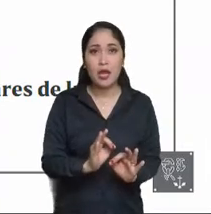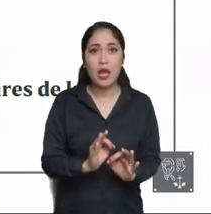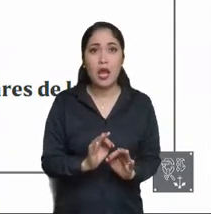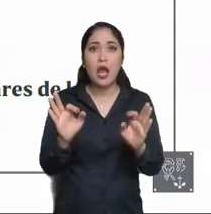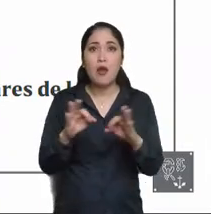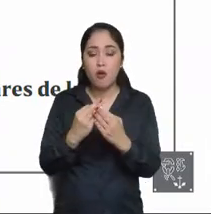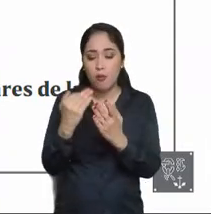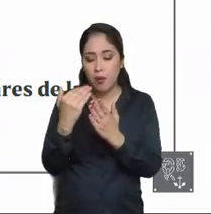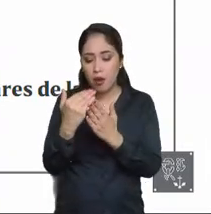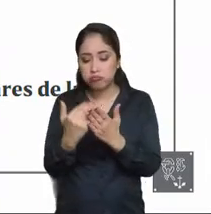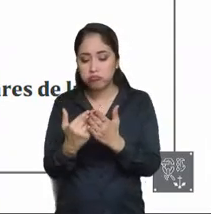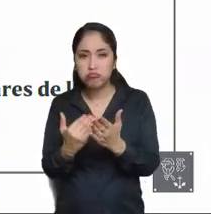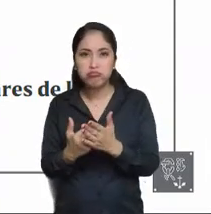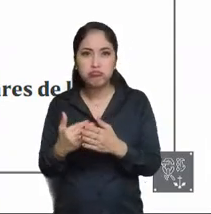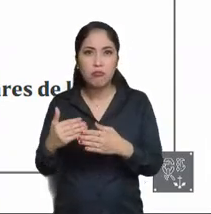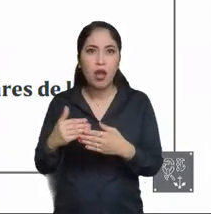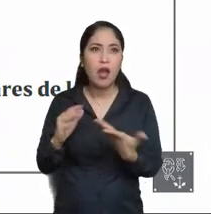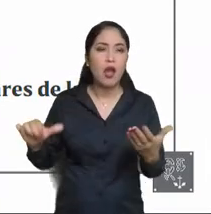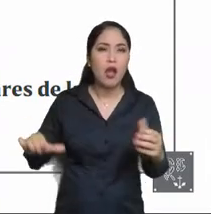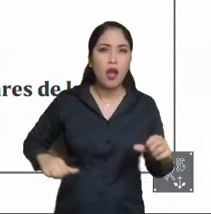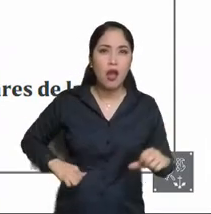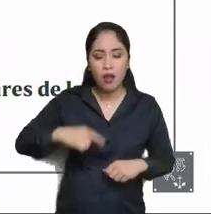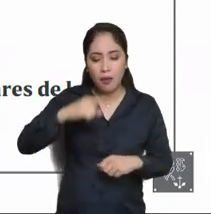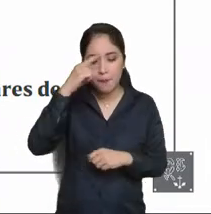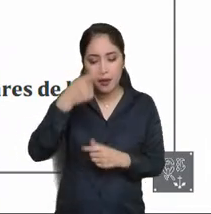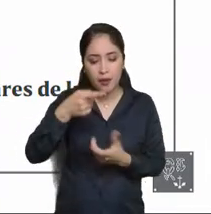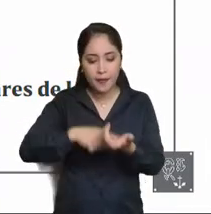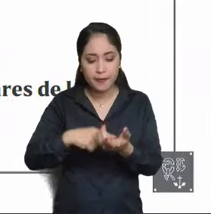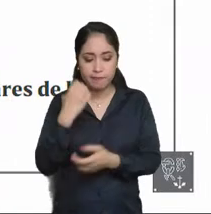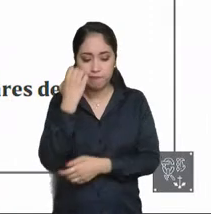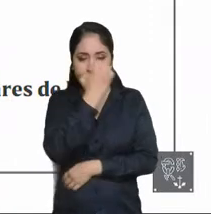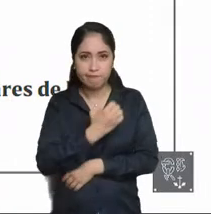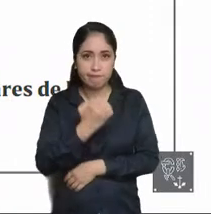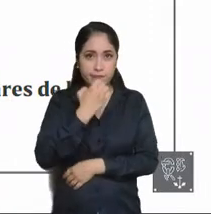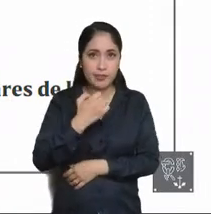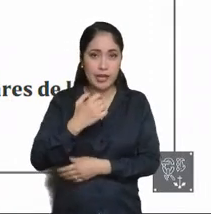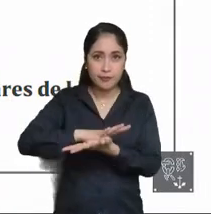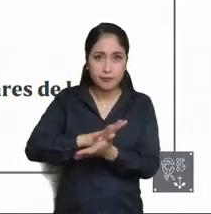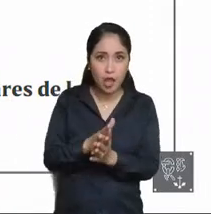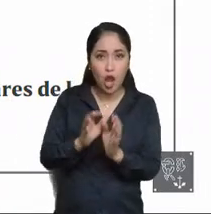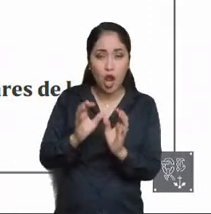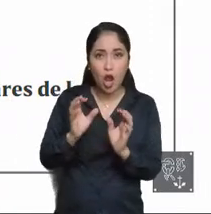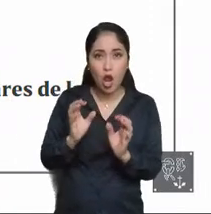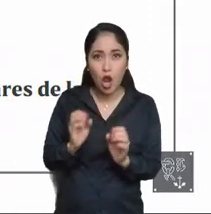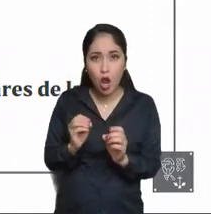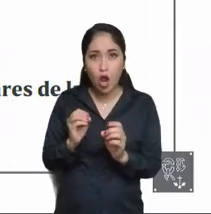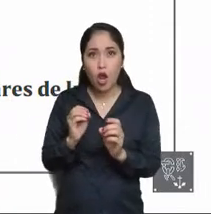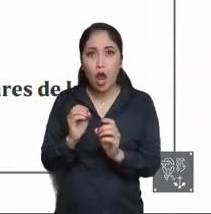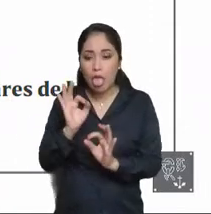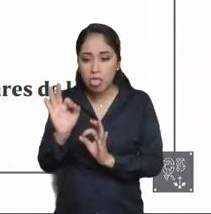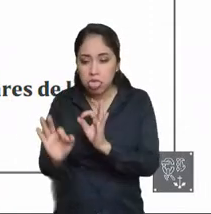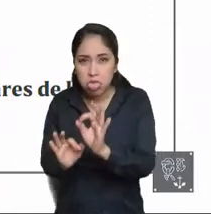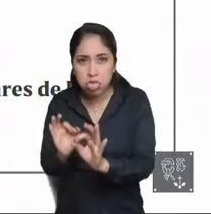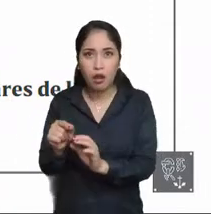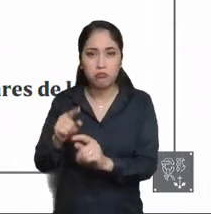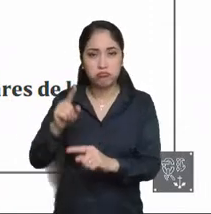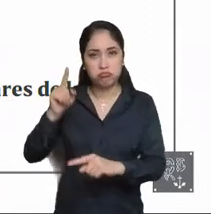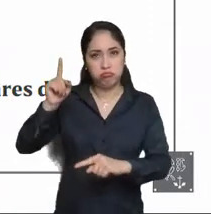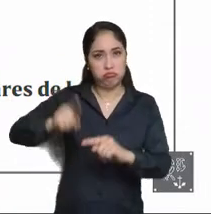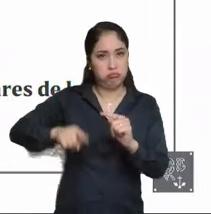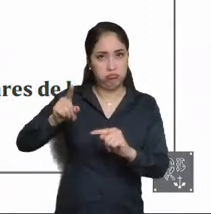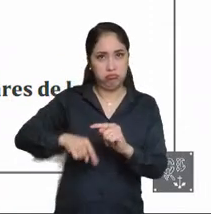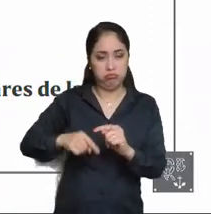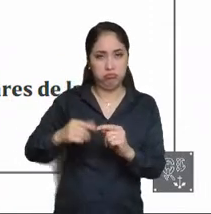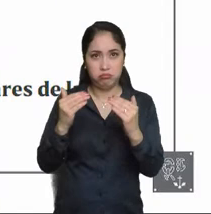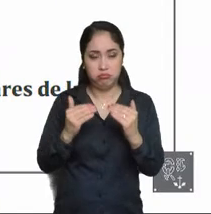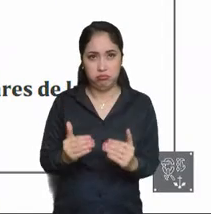acoso y violencia escolar, así como lograr estilos de vida sustentables. También se fortalece